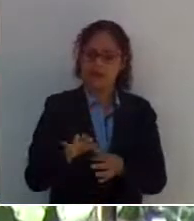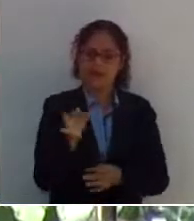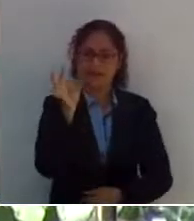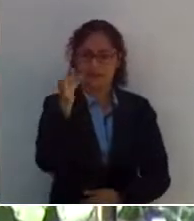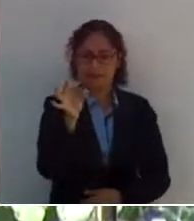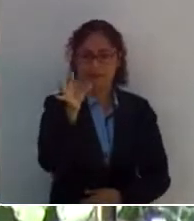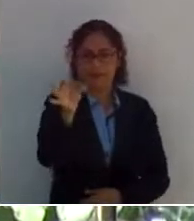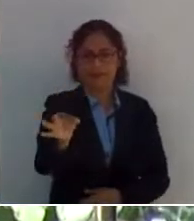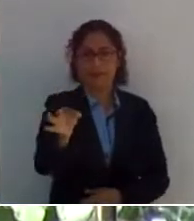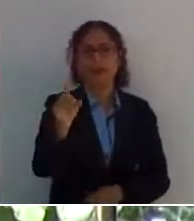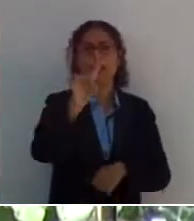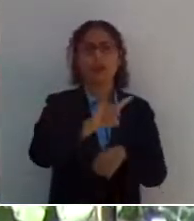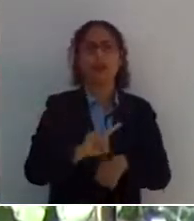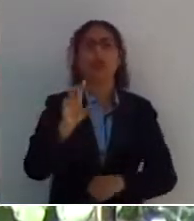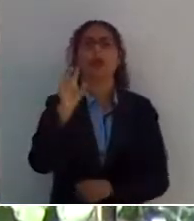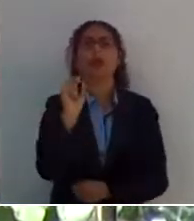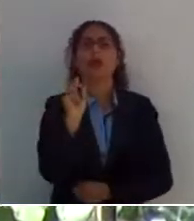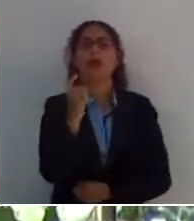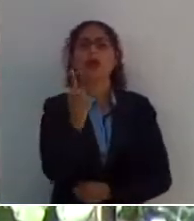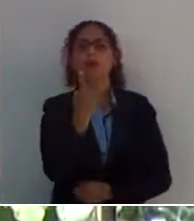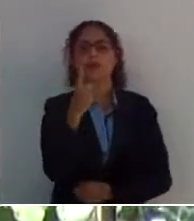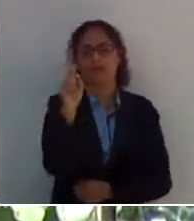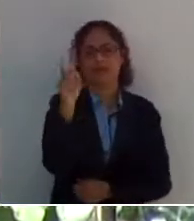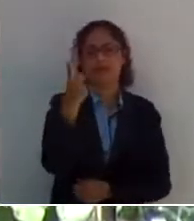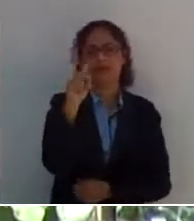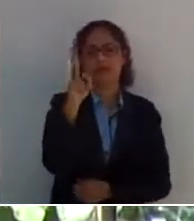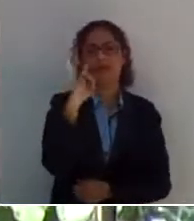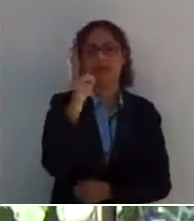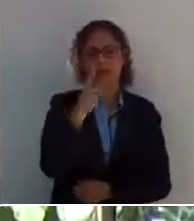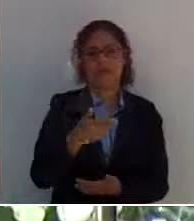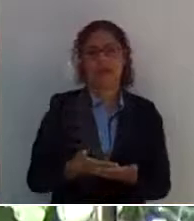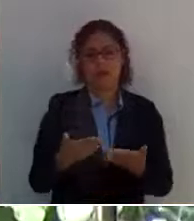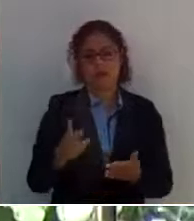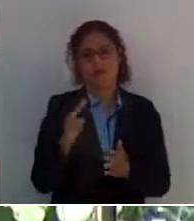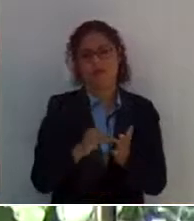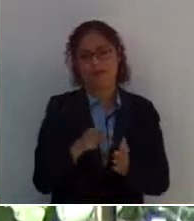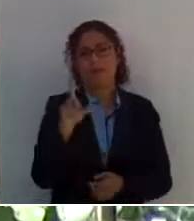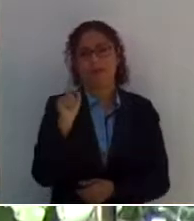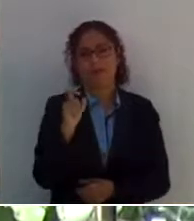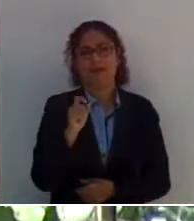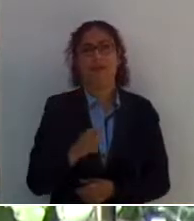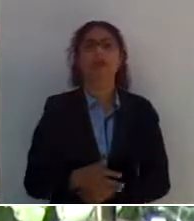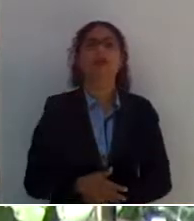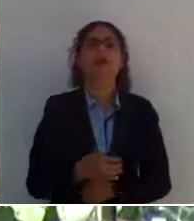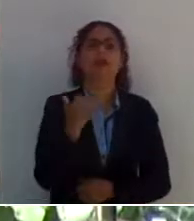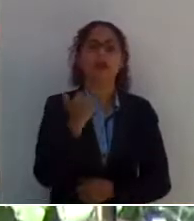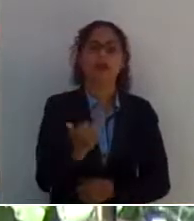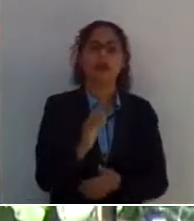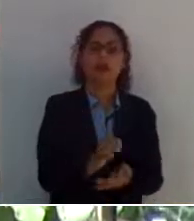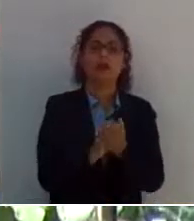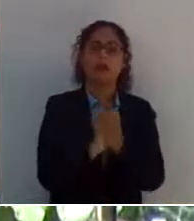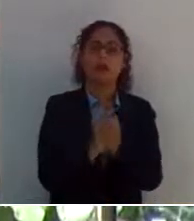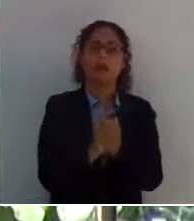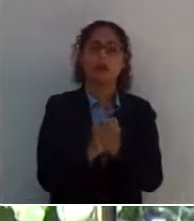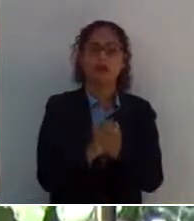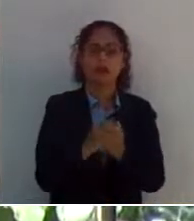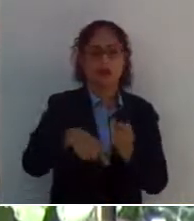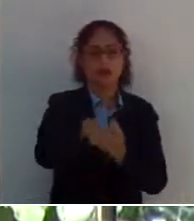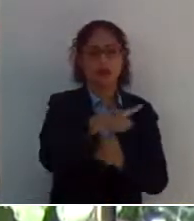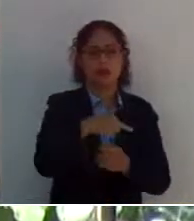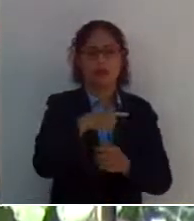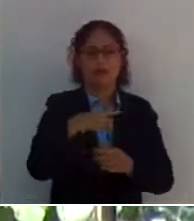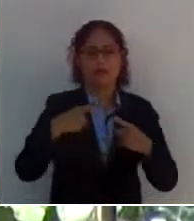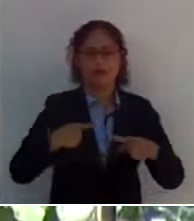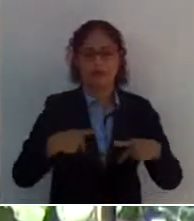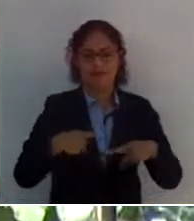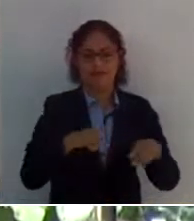día 31 de diciembre de este año, por supuesto, y serán rifados entre el personal